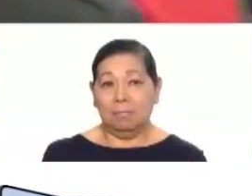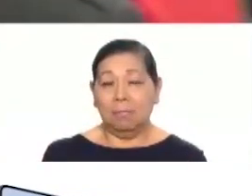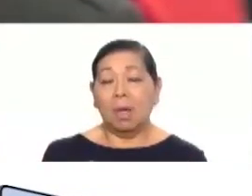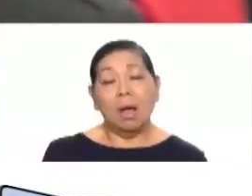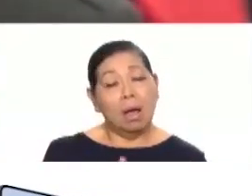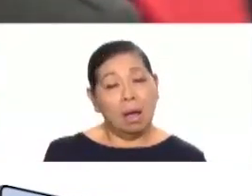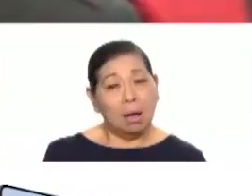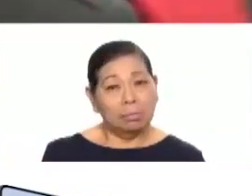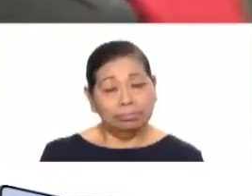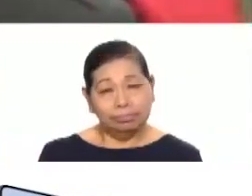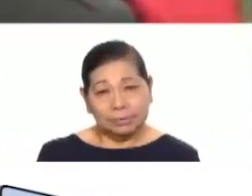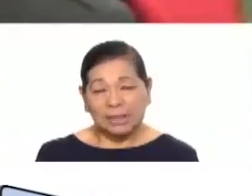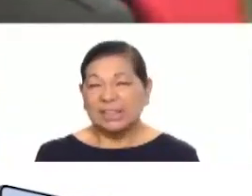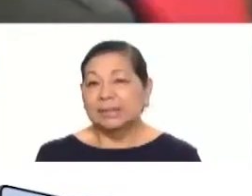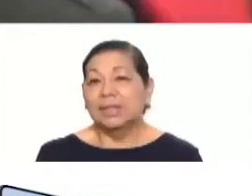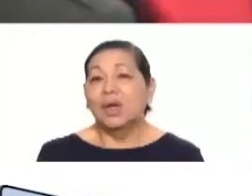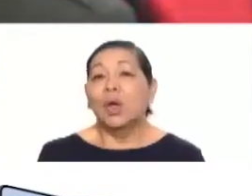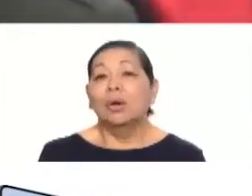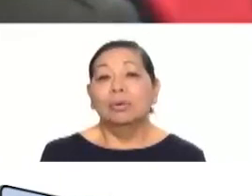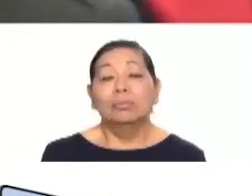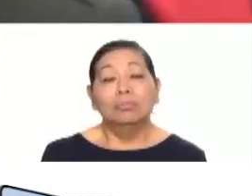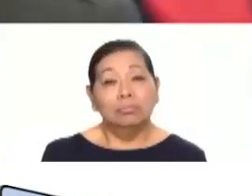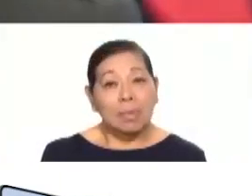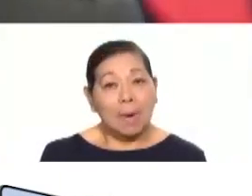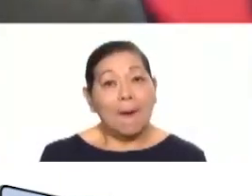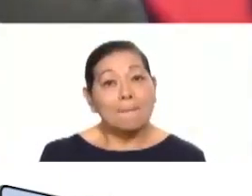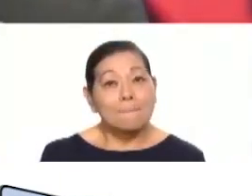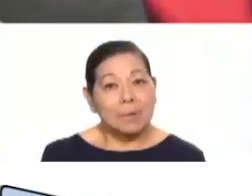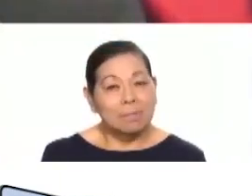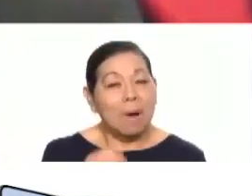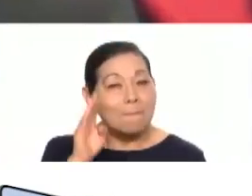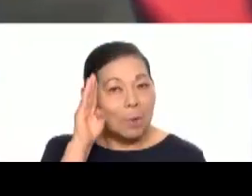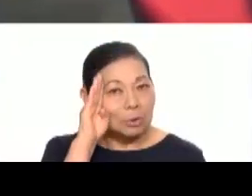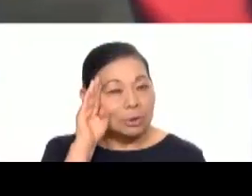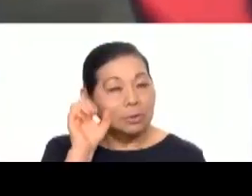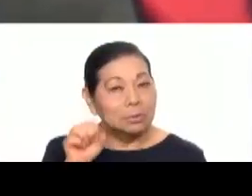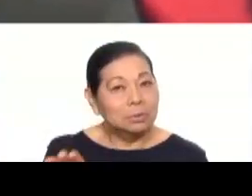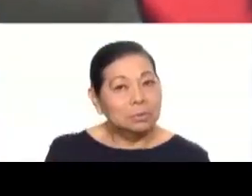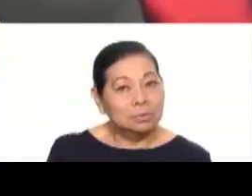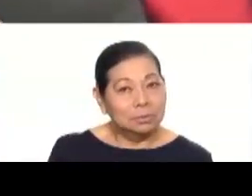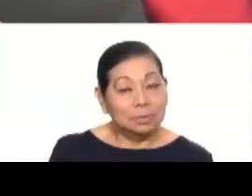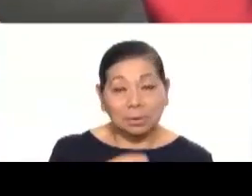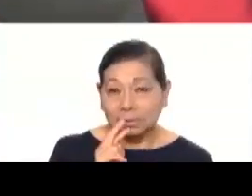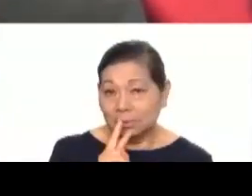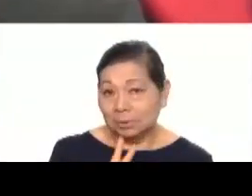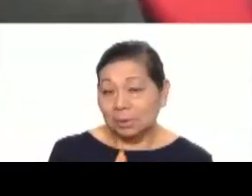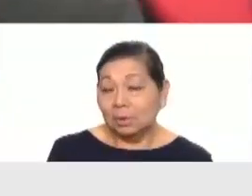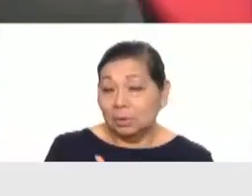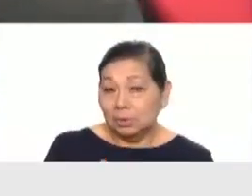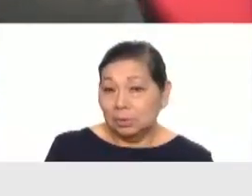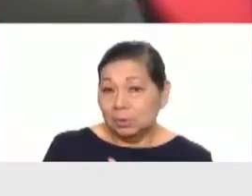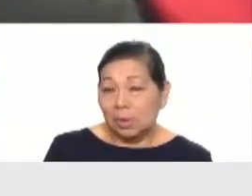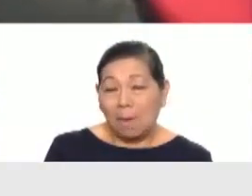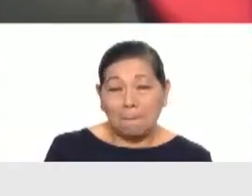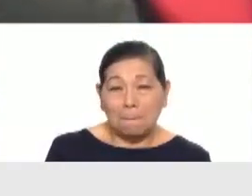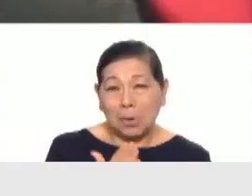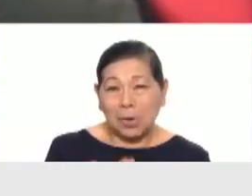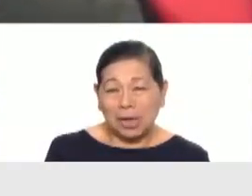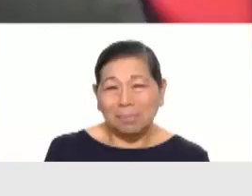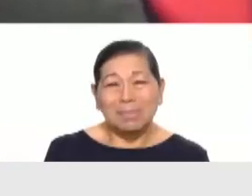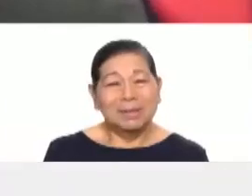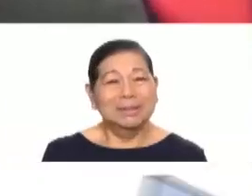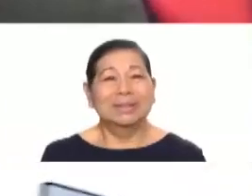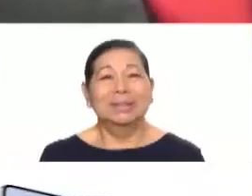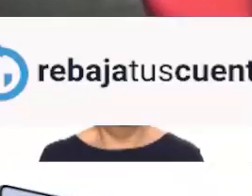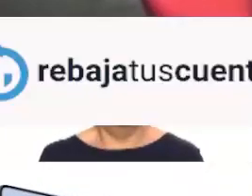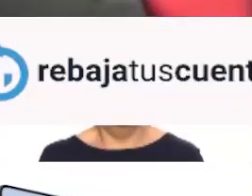estado de emergencia. ¿No es viable, ministro? En este caso, de manera particular, esto tiene que ser solicitado por la misma Policía